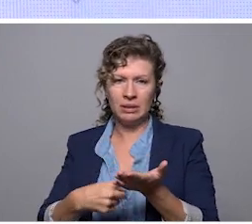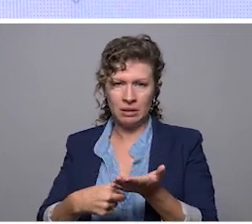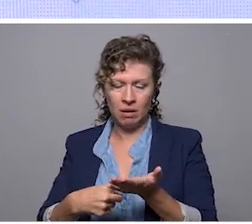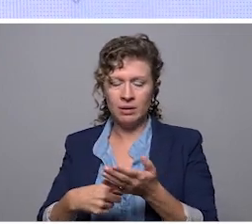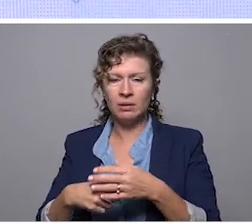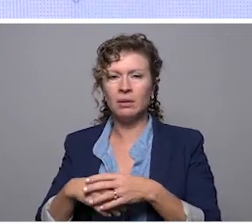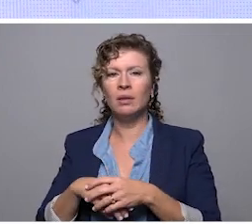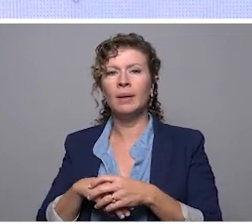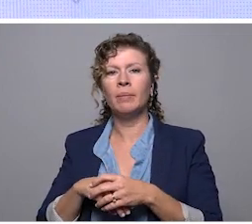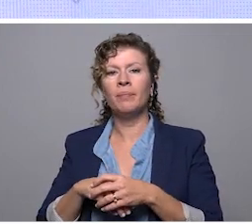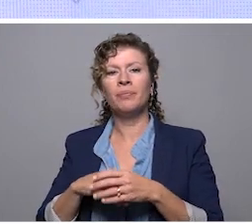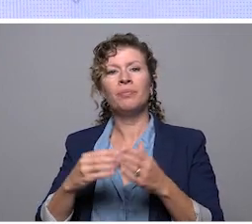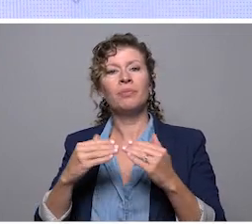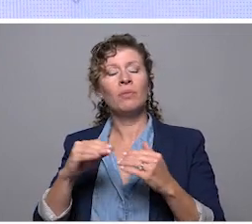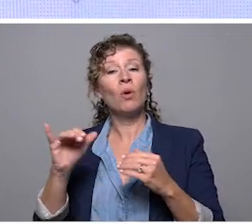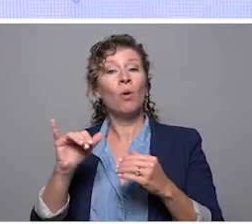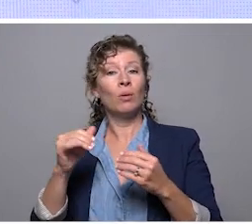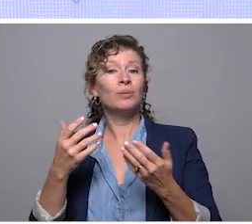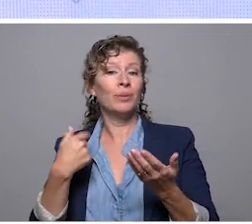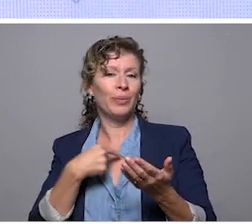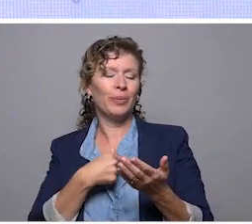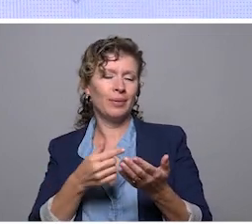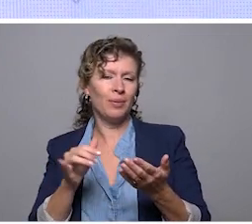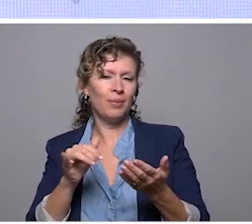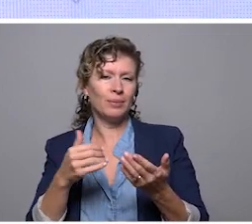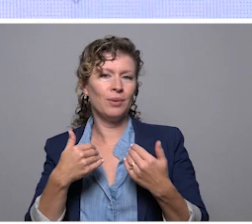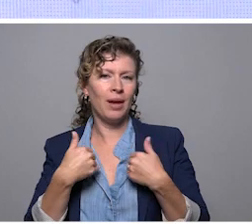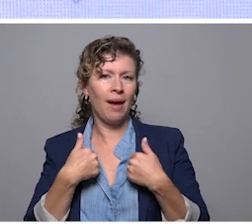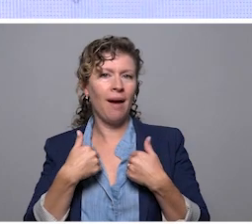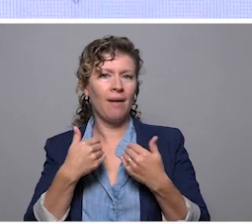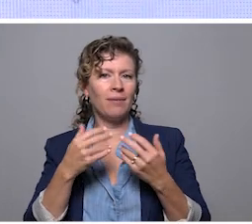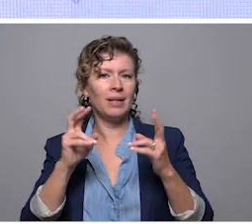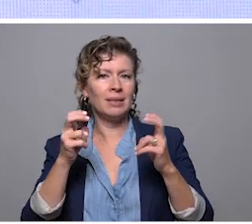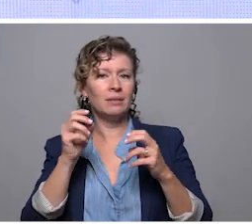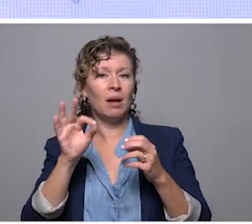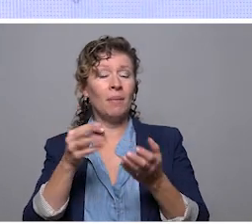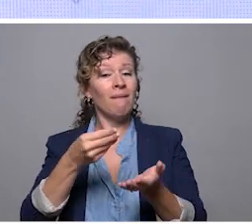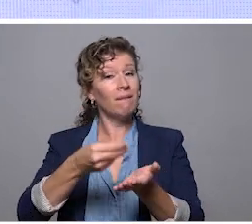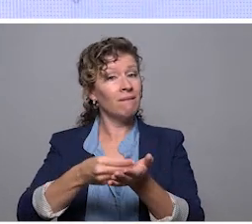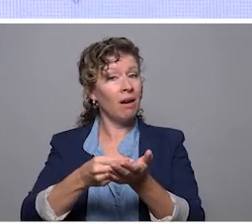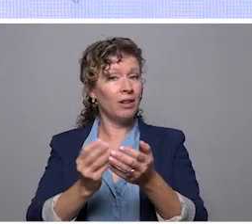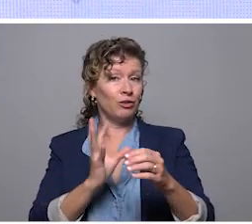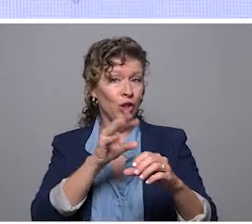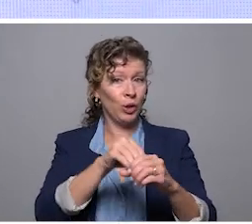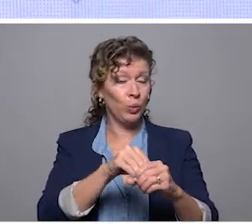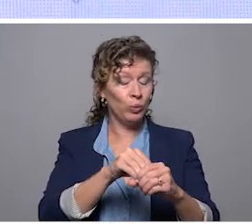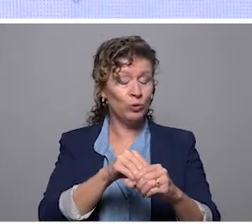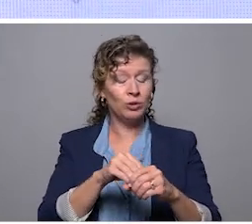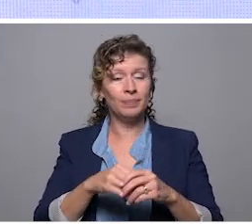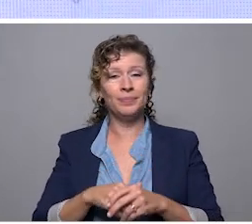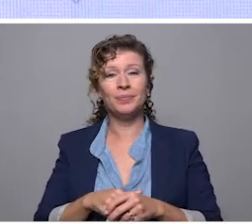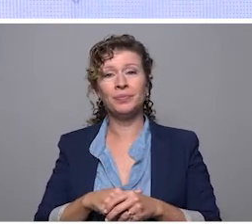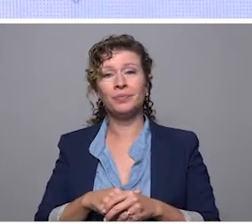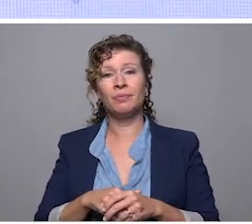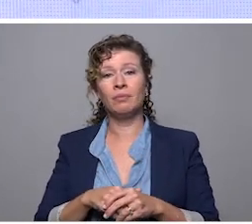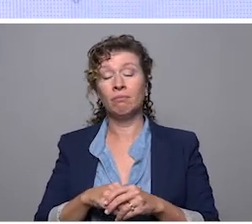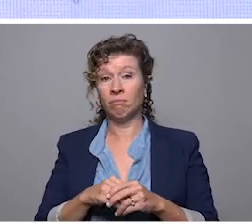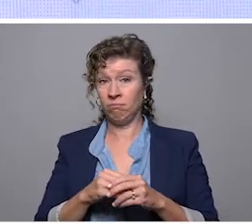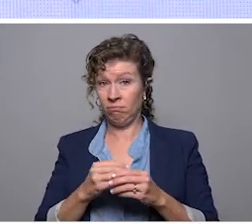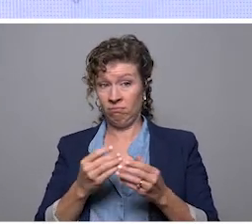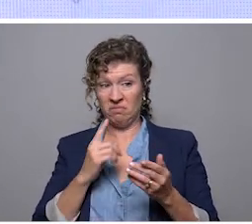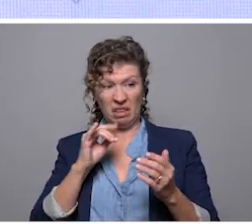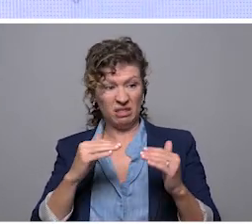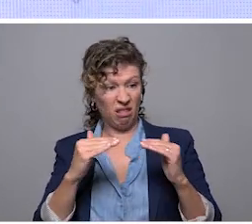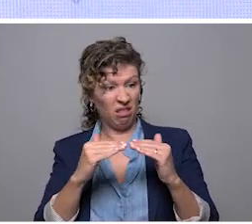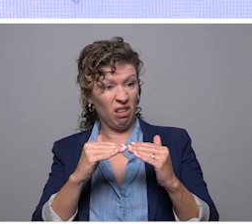financiera La pregunta es es una inclusión financiera justa o es una inclusión financiera perversa porque a partir de que